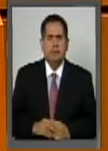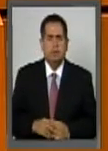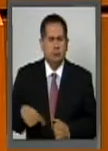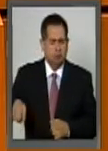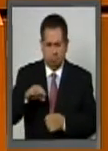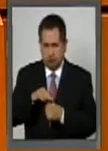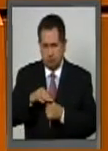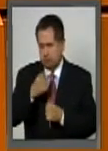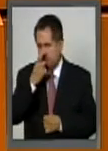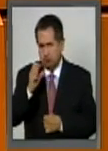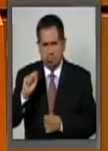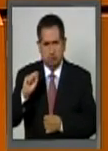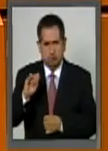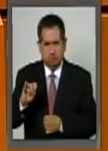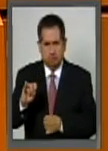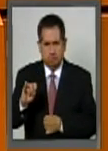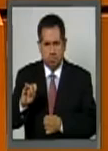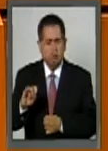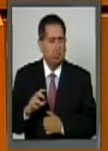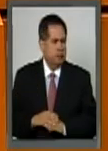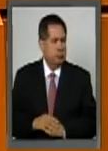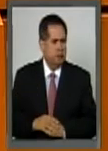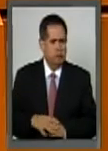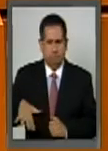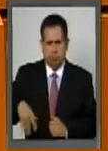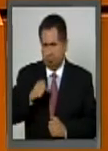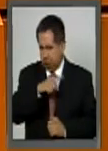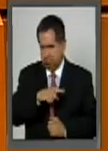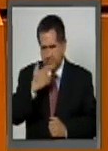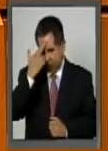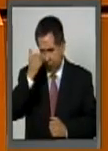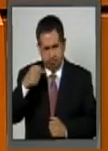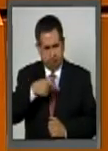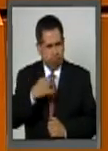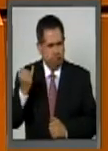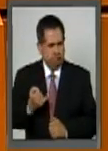votamos a favor por lo que él ha venido comentando.